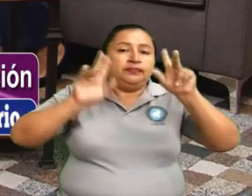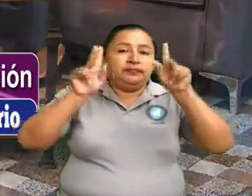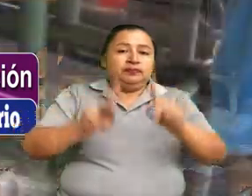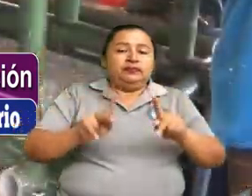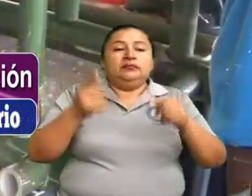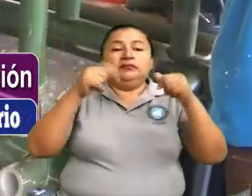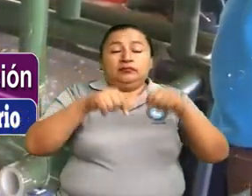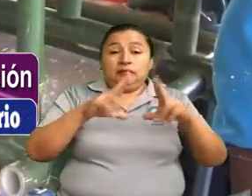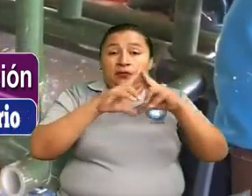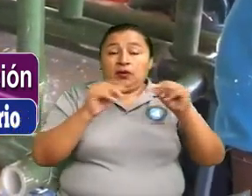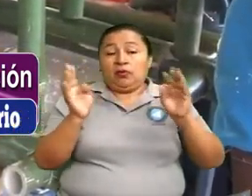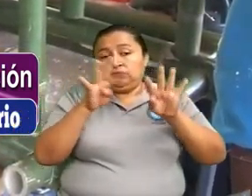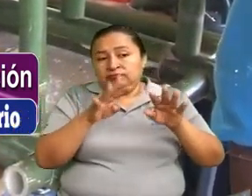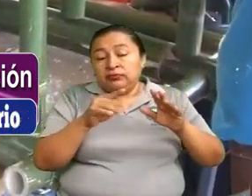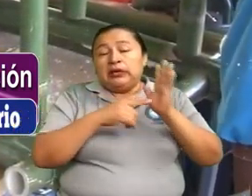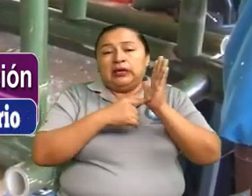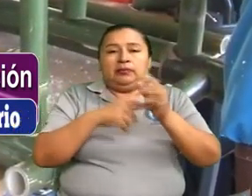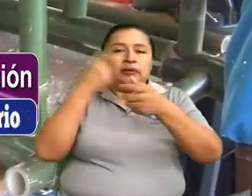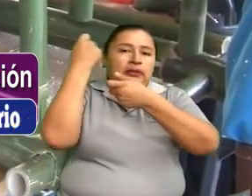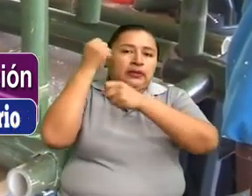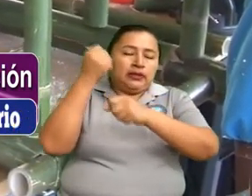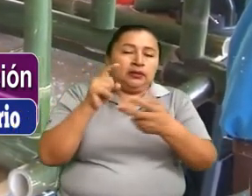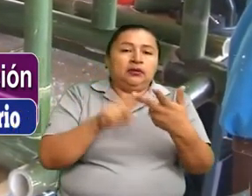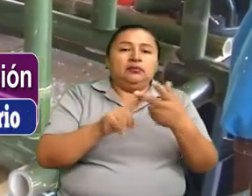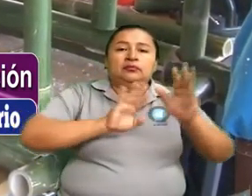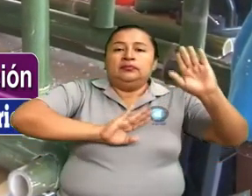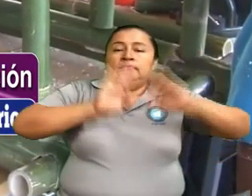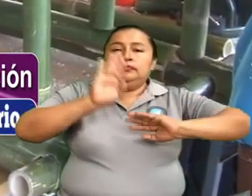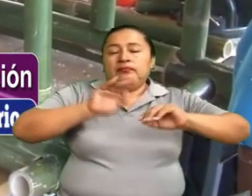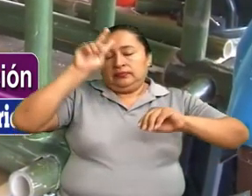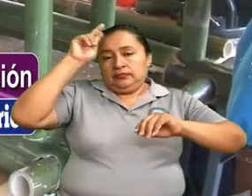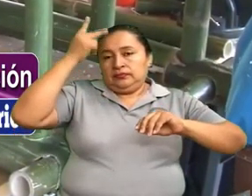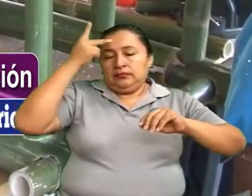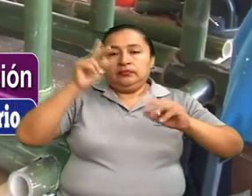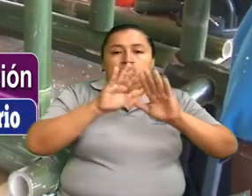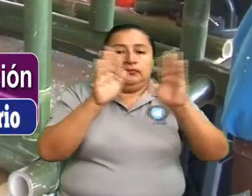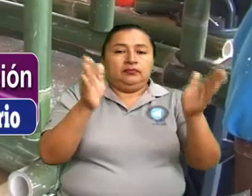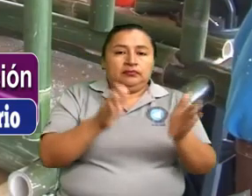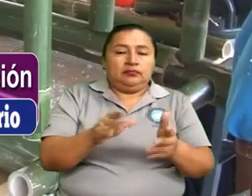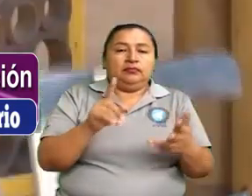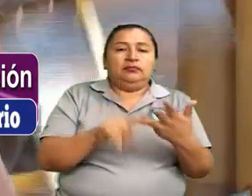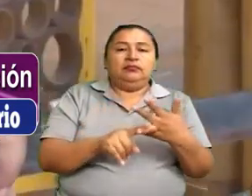Somos ejemplo de liderazgo, de participación política de las mujeres.